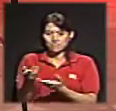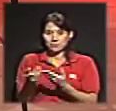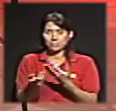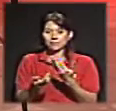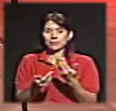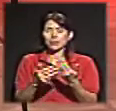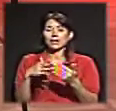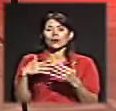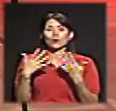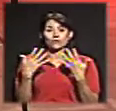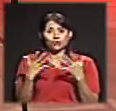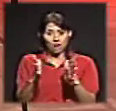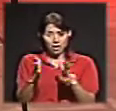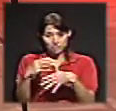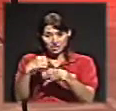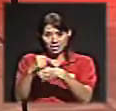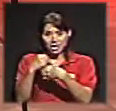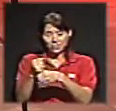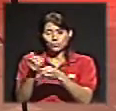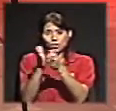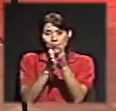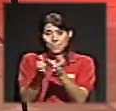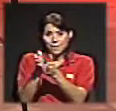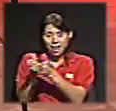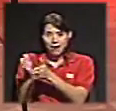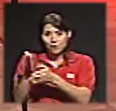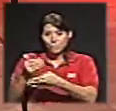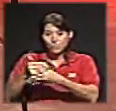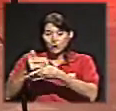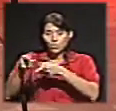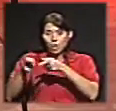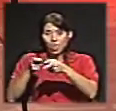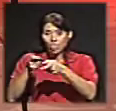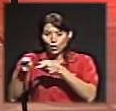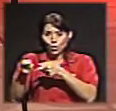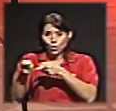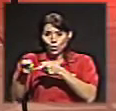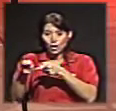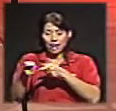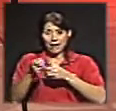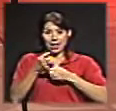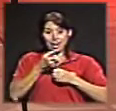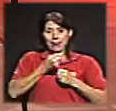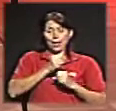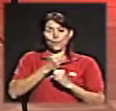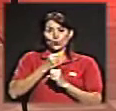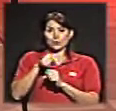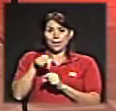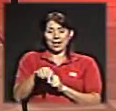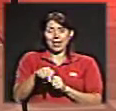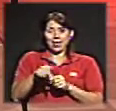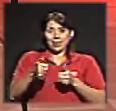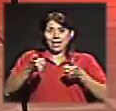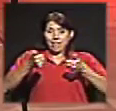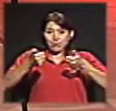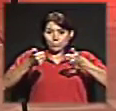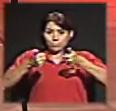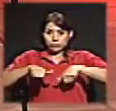Inmediatamente después de que está hecho el plan regulador, hay un acuerdo de la municipalidad para